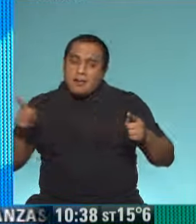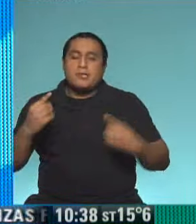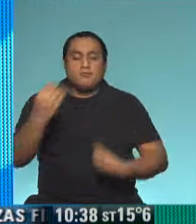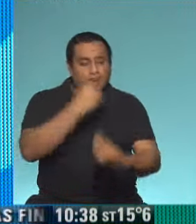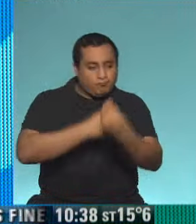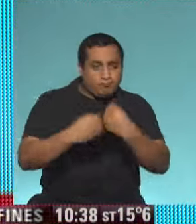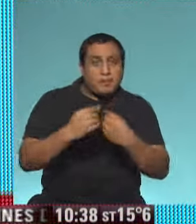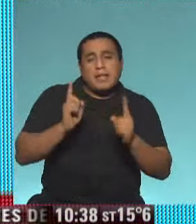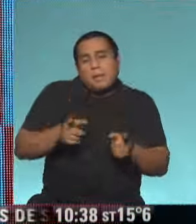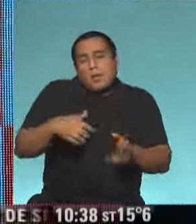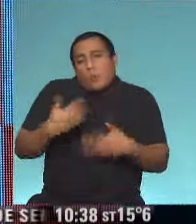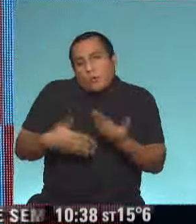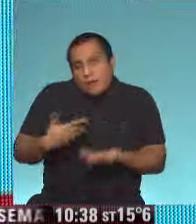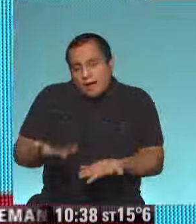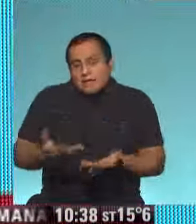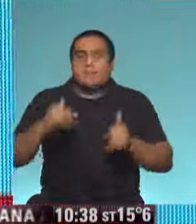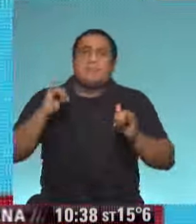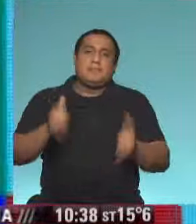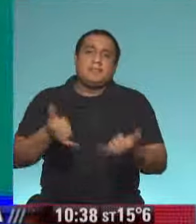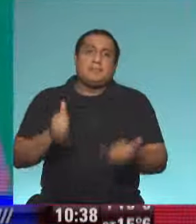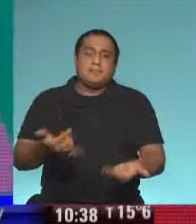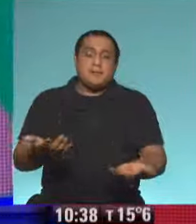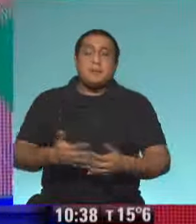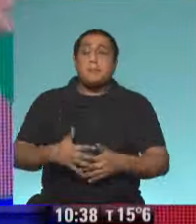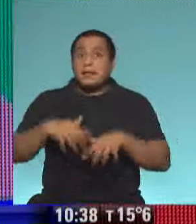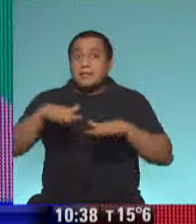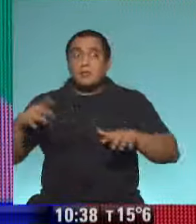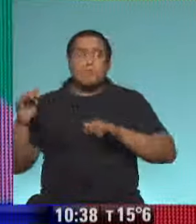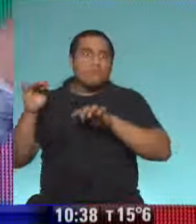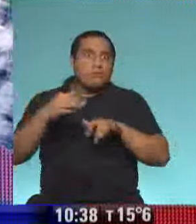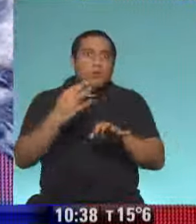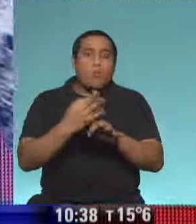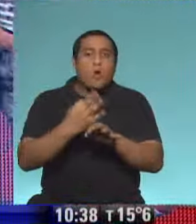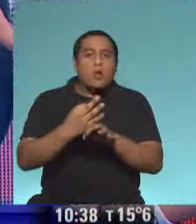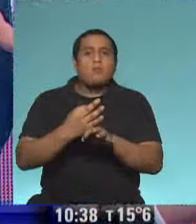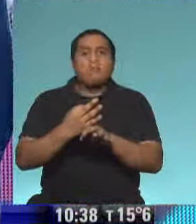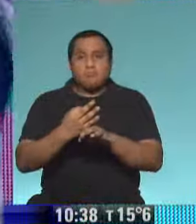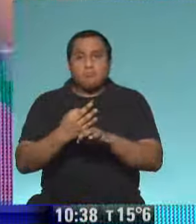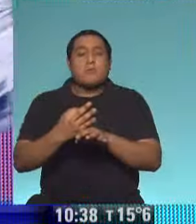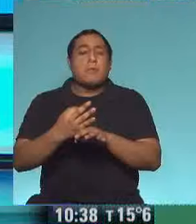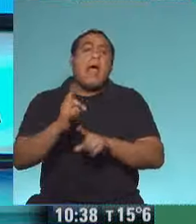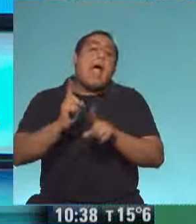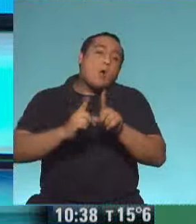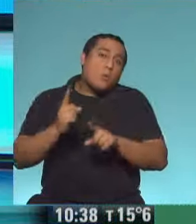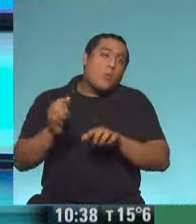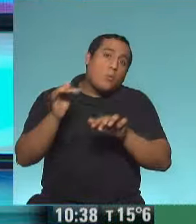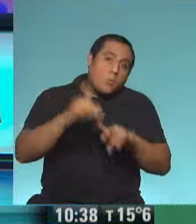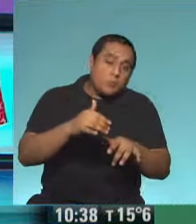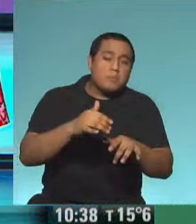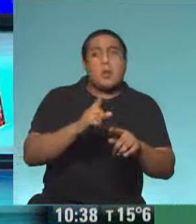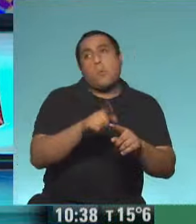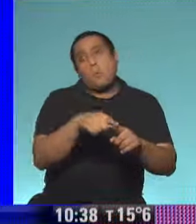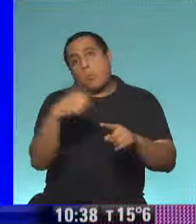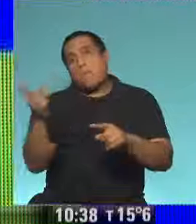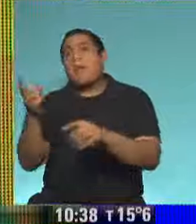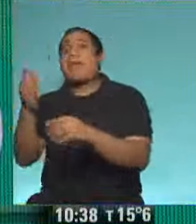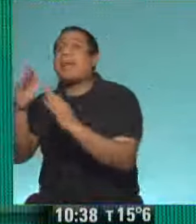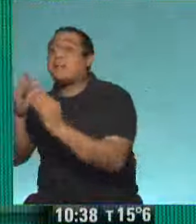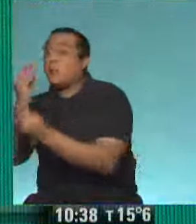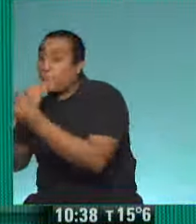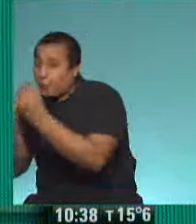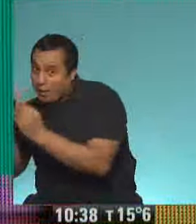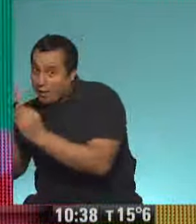para jugar. Sí, claro. ¿Sí? Porque también algunos chicos que van todo el día a la escuela se van a comer a la casa y vuelven. Sí. Entonces, en ese rato, los